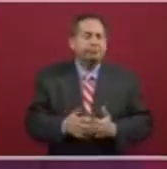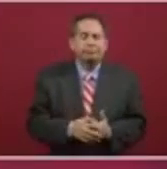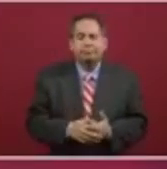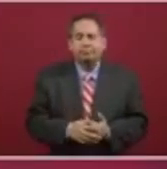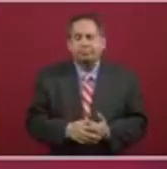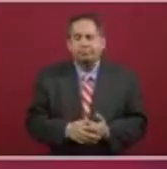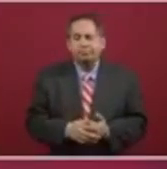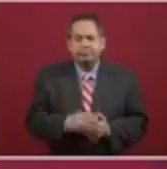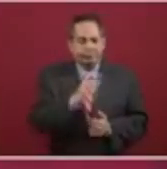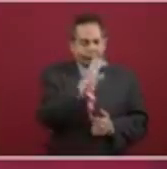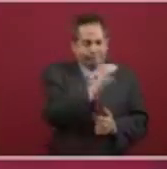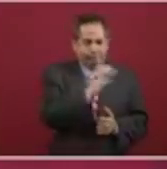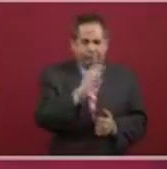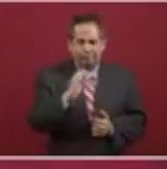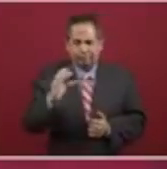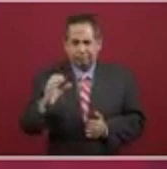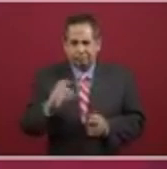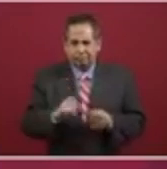3C,